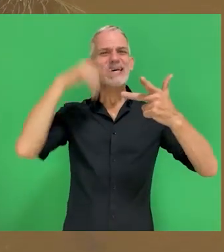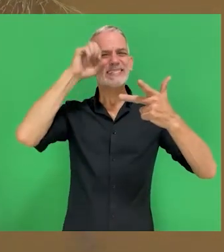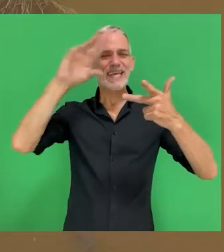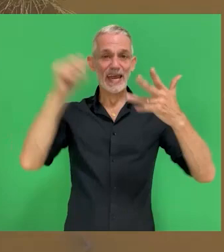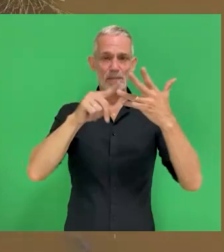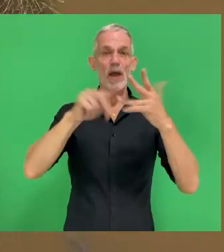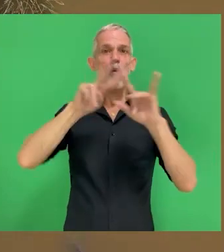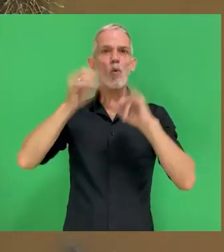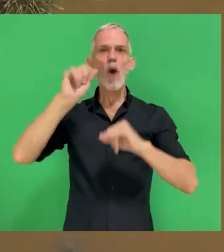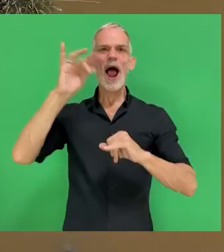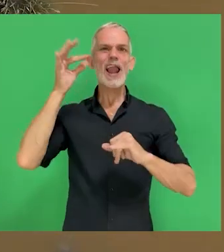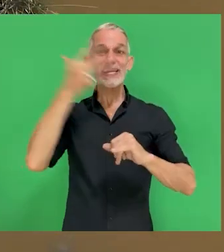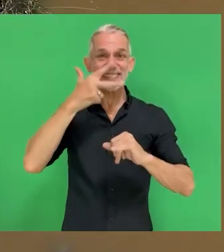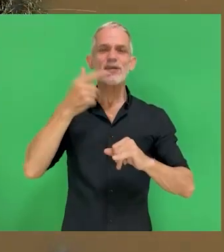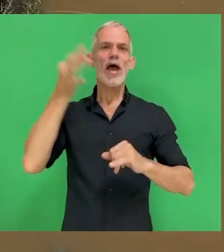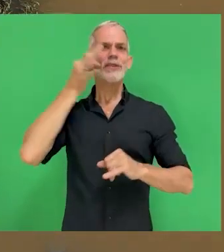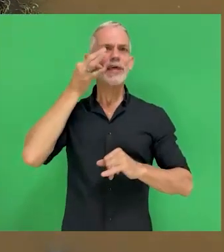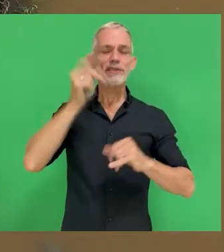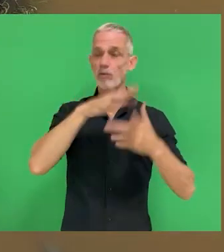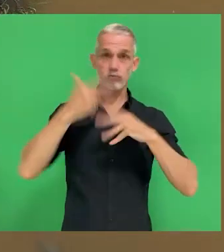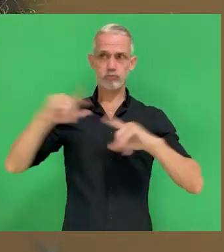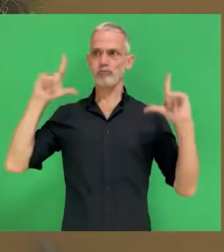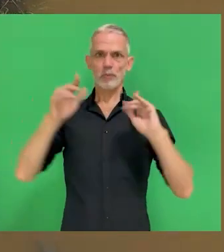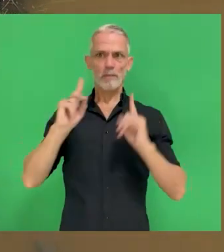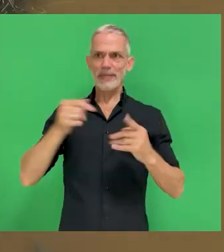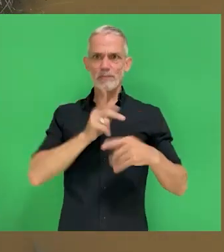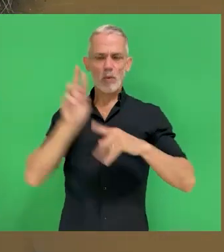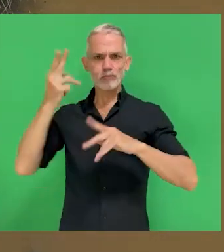pasará de testigo a protagonista.